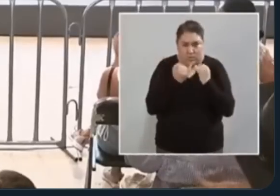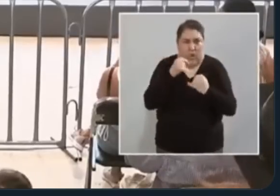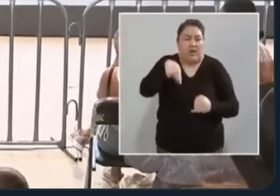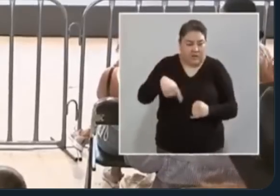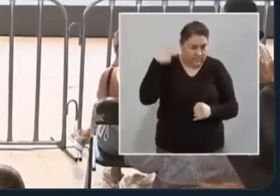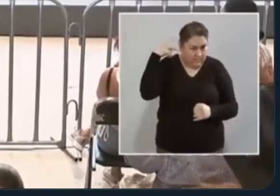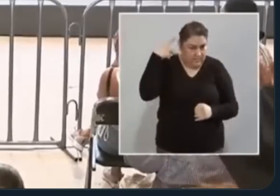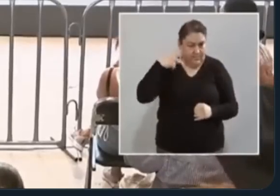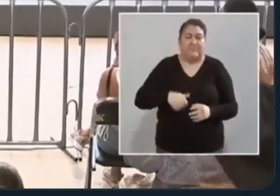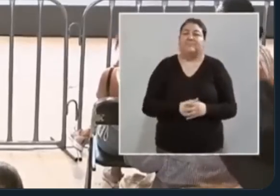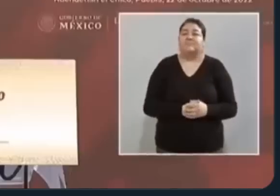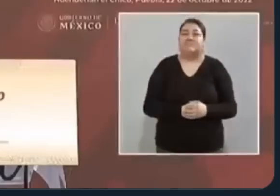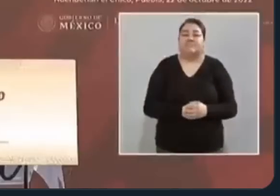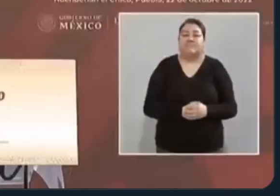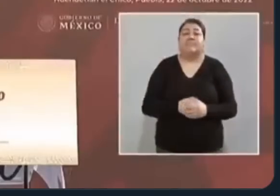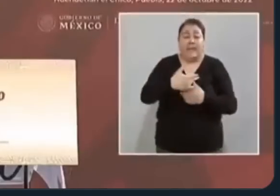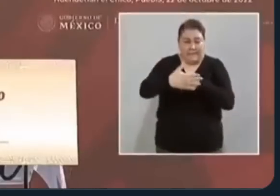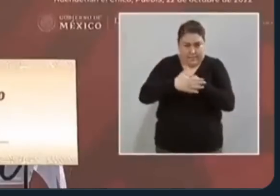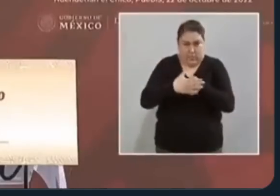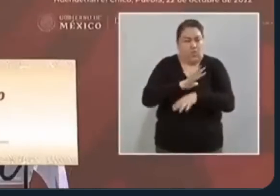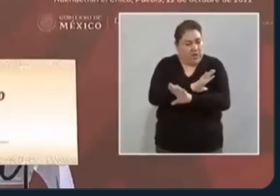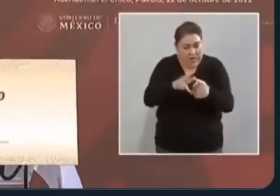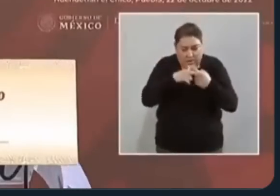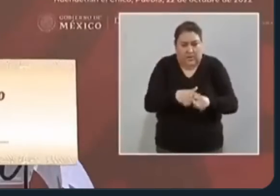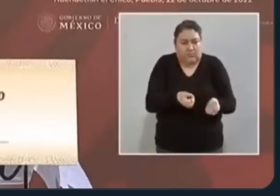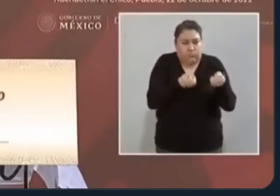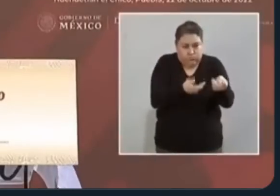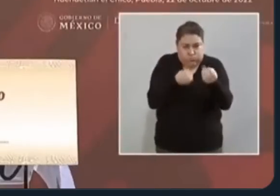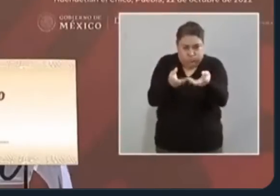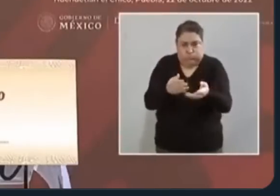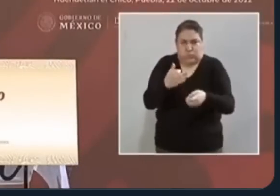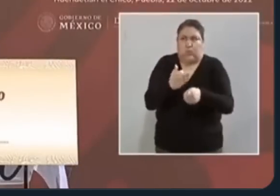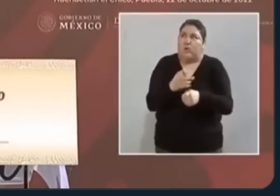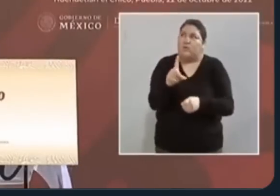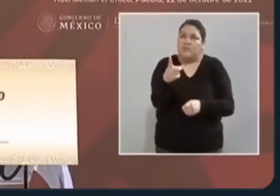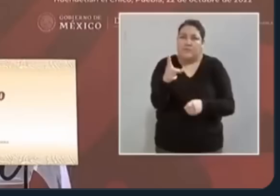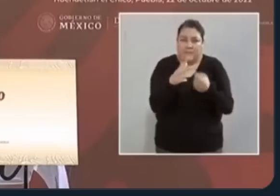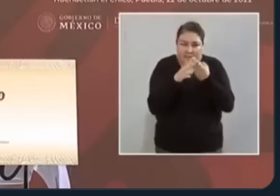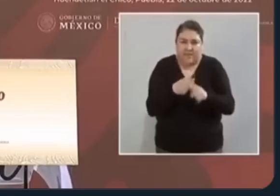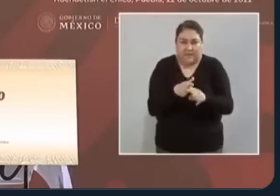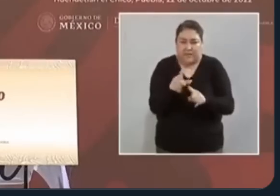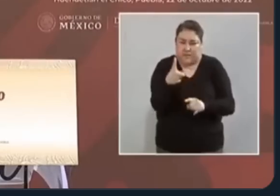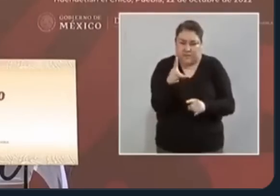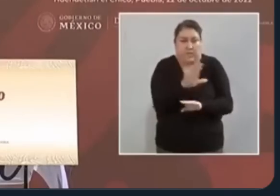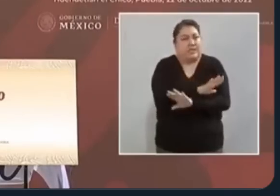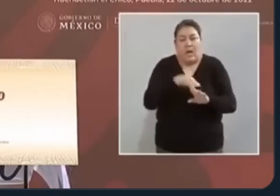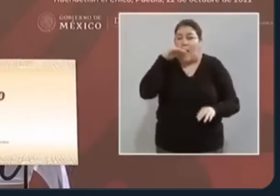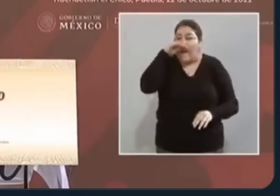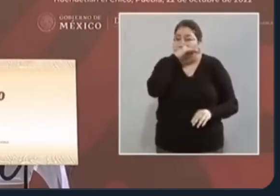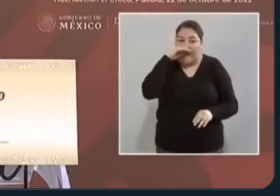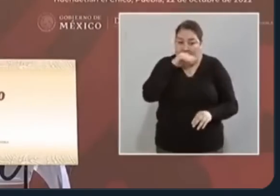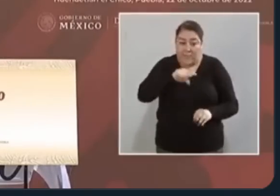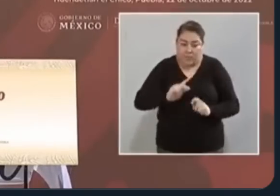Ahora vamos a escuchar qué dijo el presidente López Obrador ante los abucheos que le hicieron los maestros a Miguel